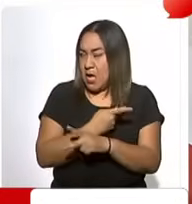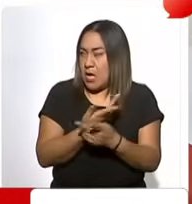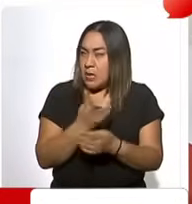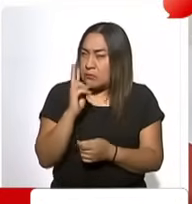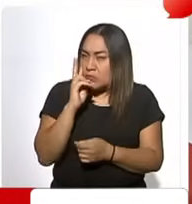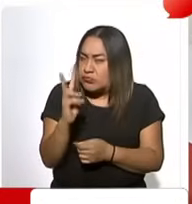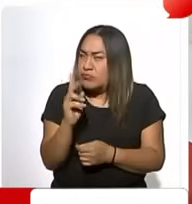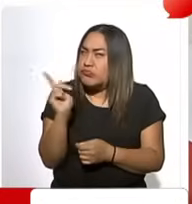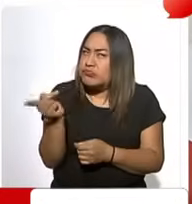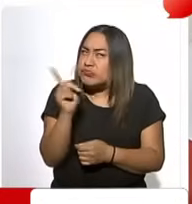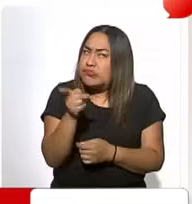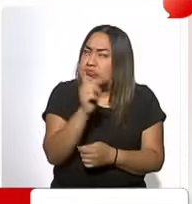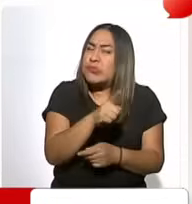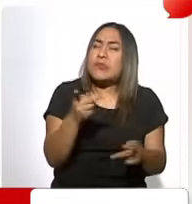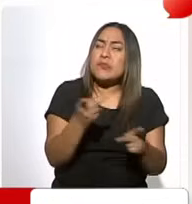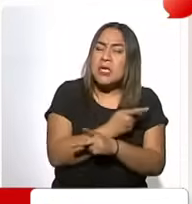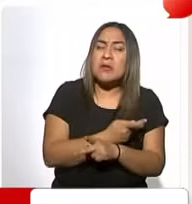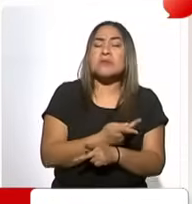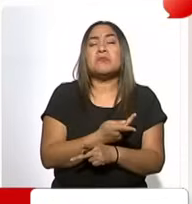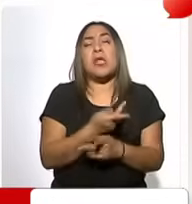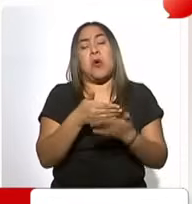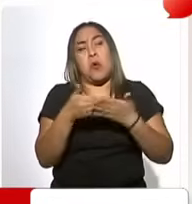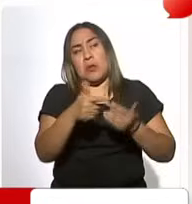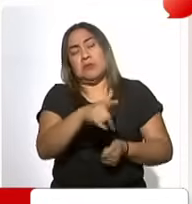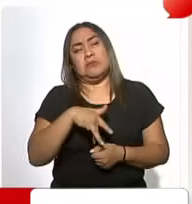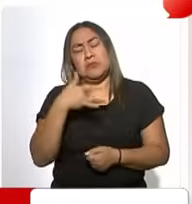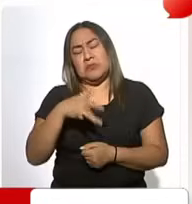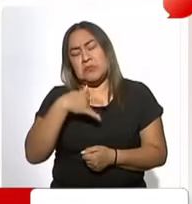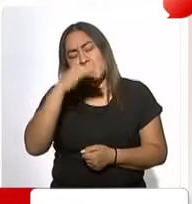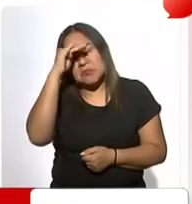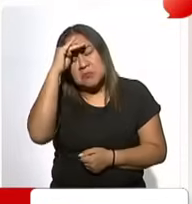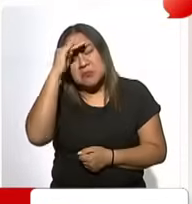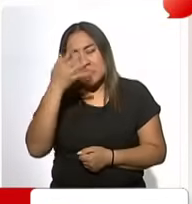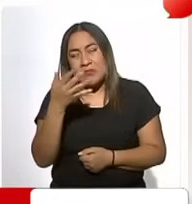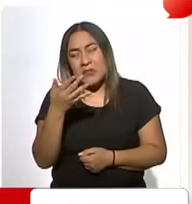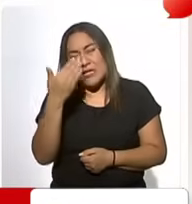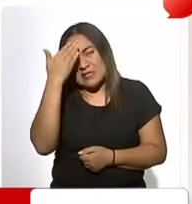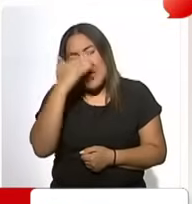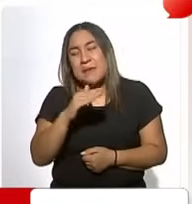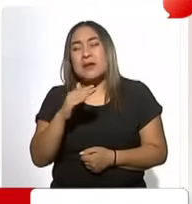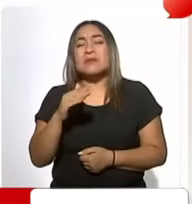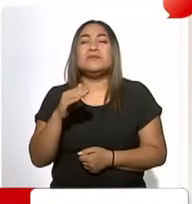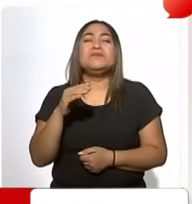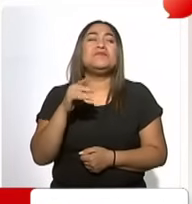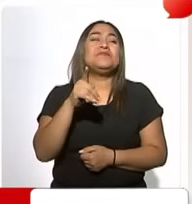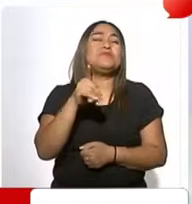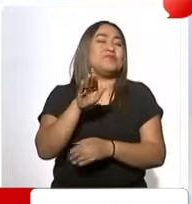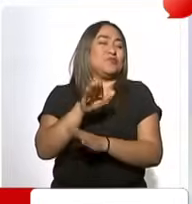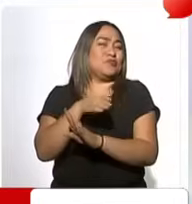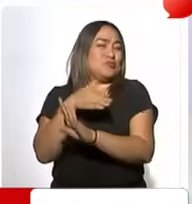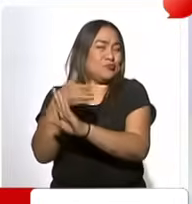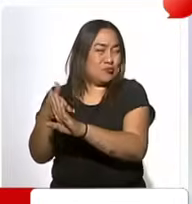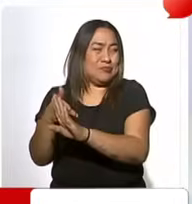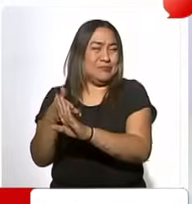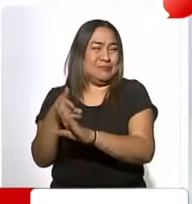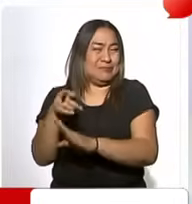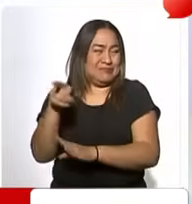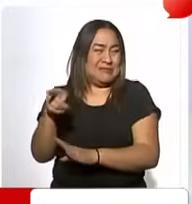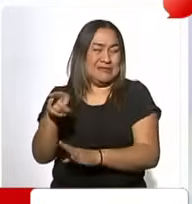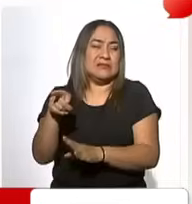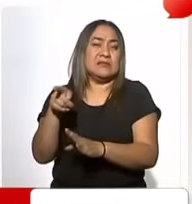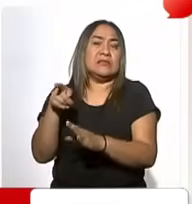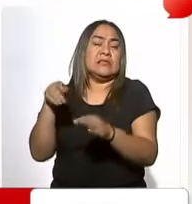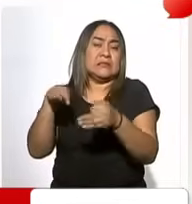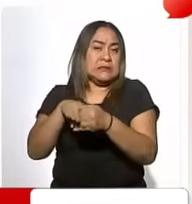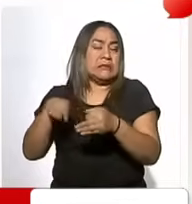evolución que ha tenido qué decir digamos porque las persecuciones judiciales en contra del correísmo no son nuevas